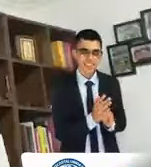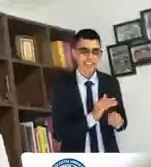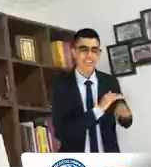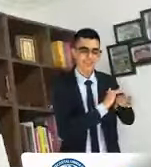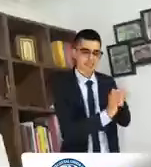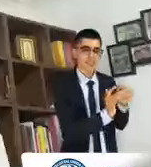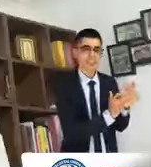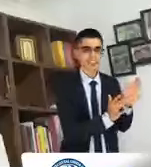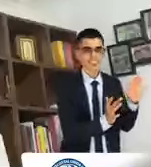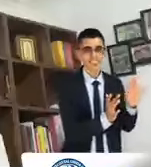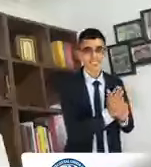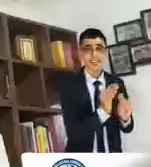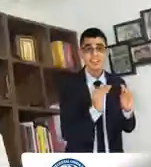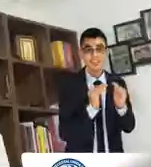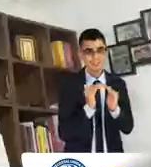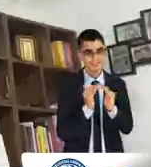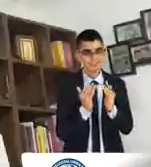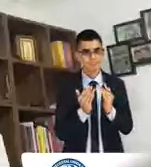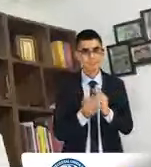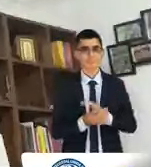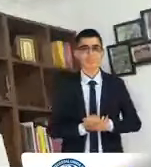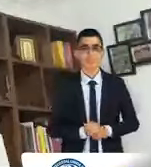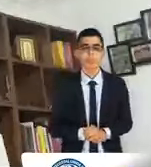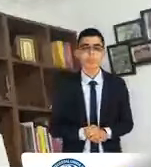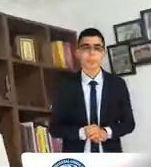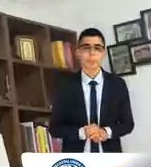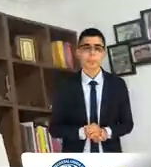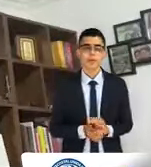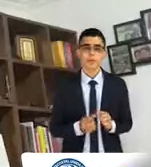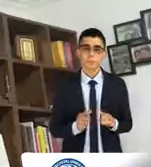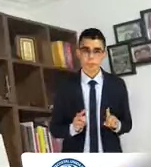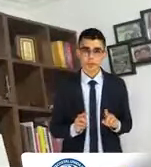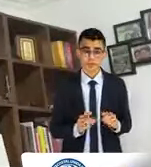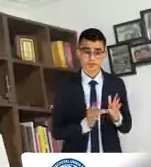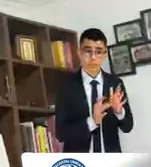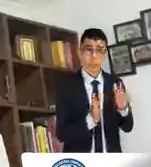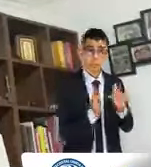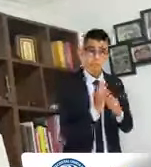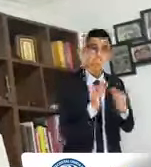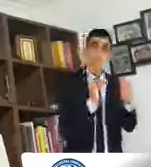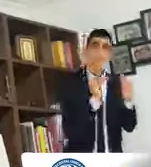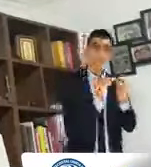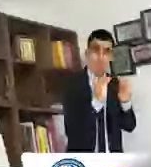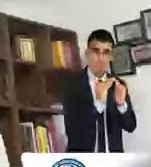resulta que estando en la casa de Simón el leproso,